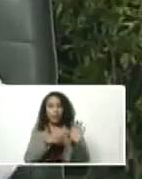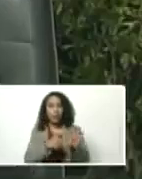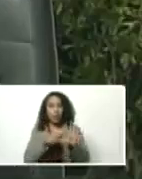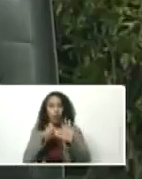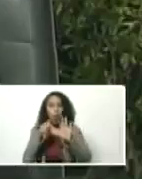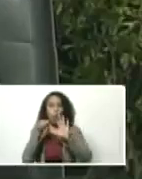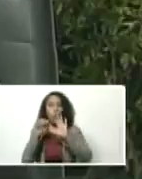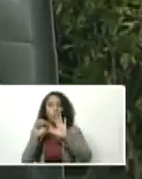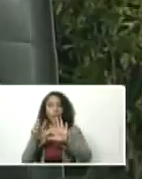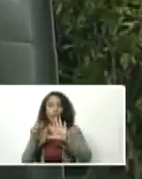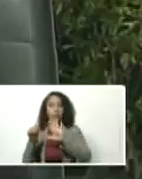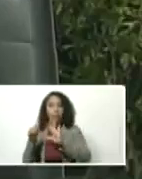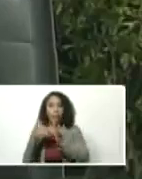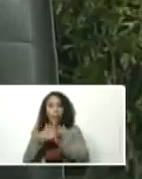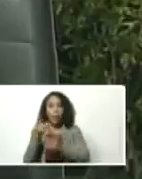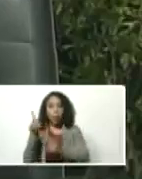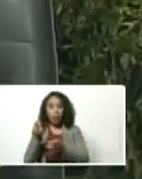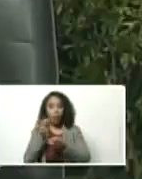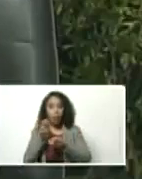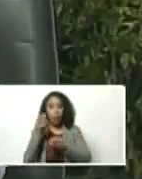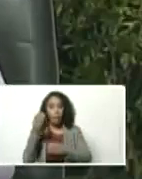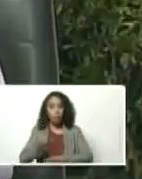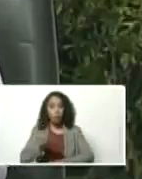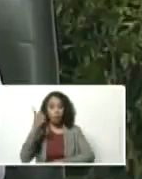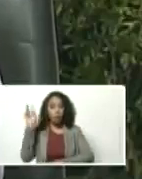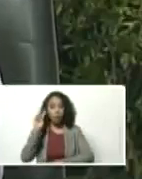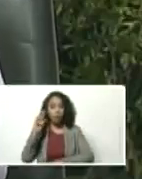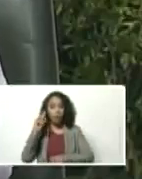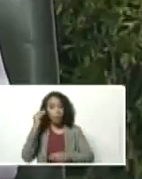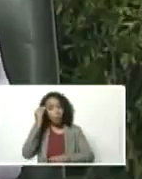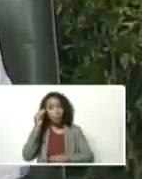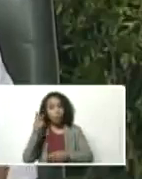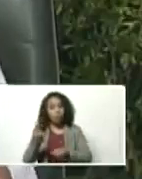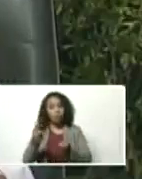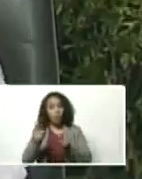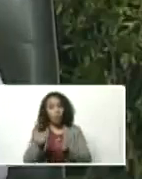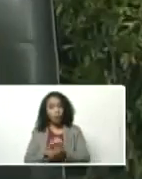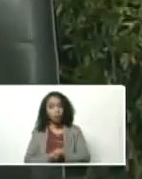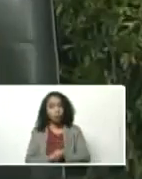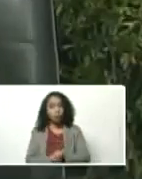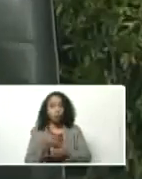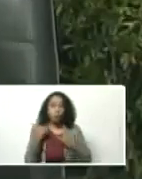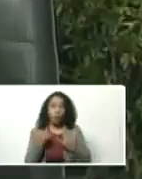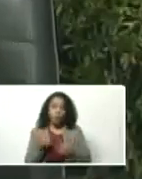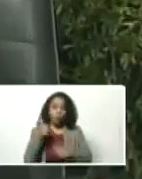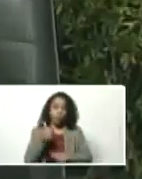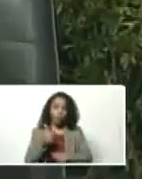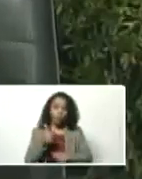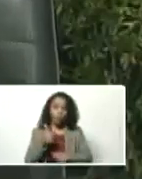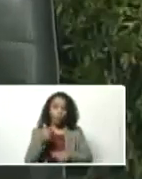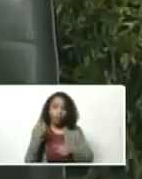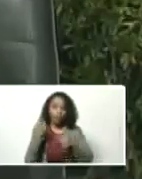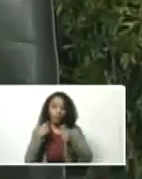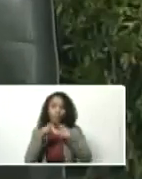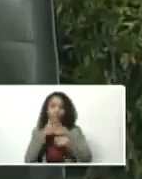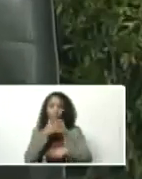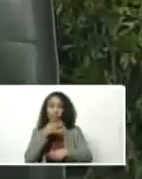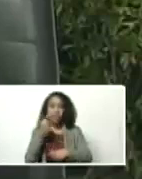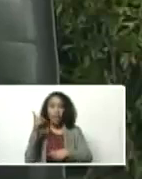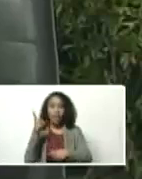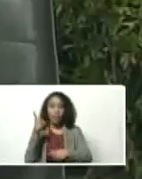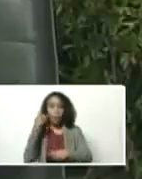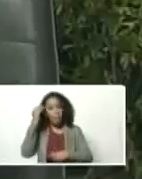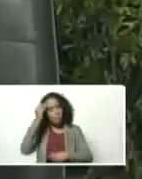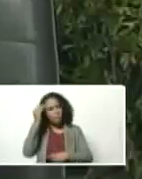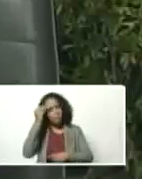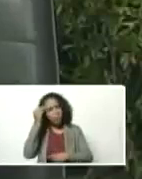33.686.000. Es un ingreso importante para Venezuela considerando el bloqueo. Ahora bien, Exporta Fácil, presidente, se pensó